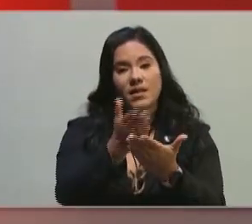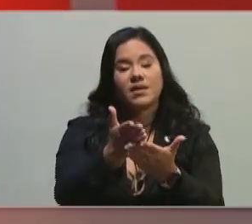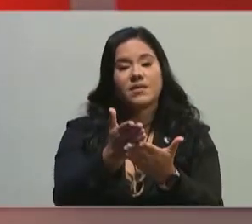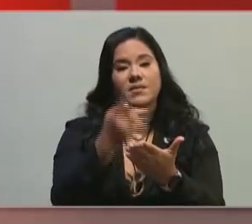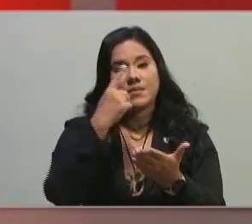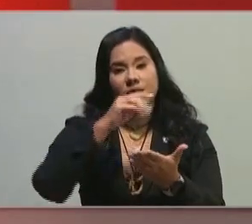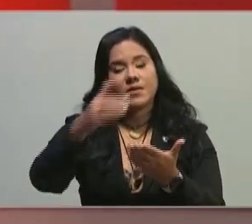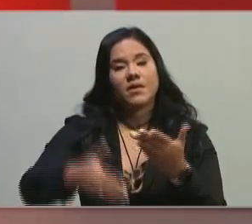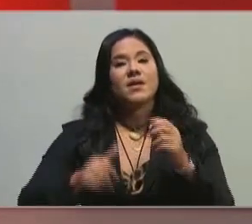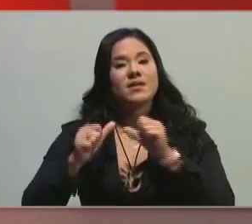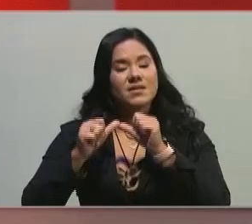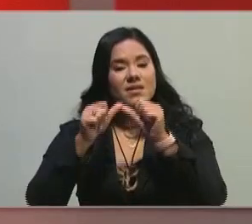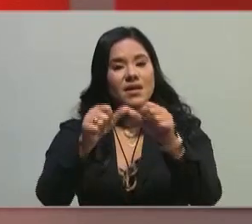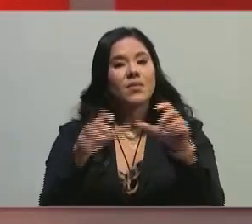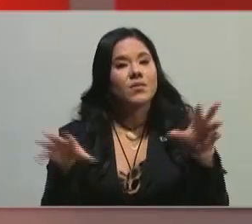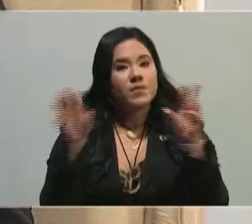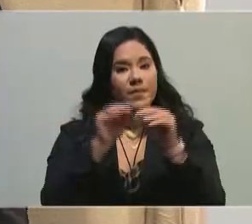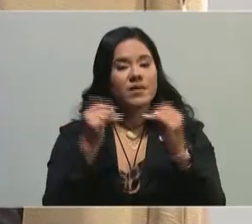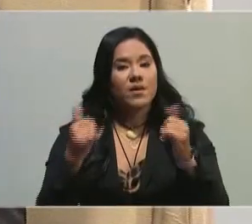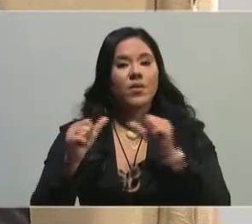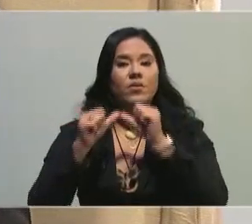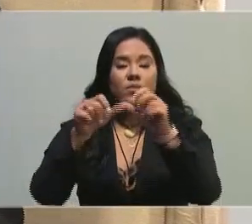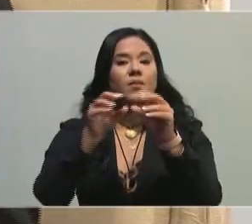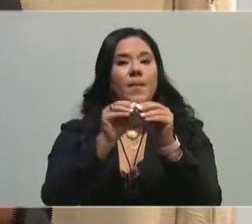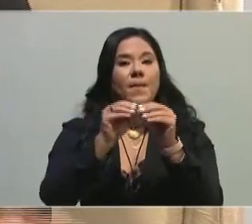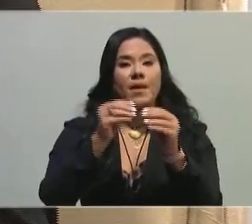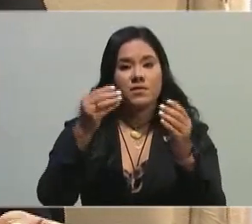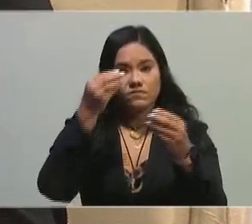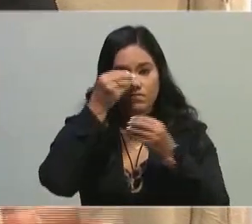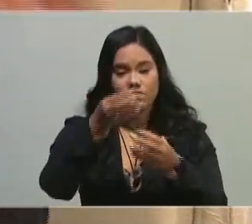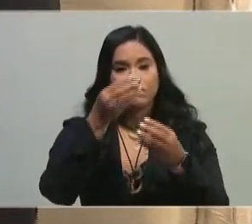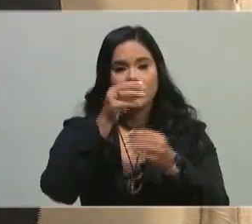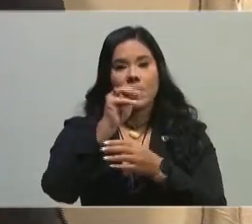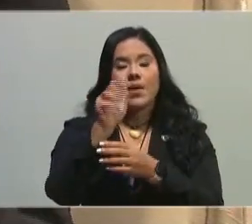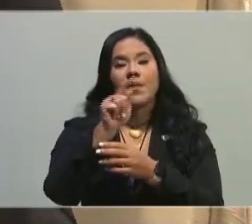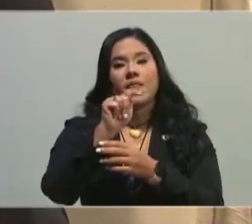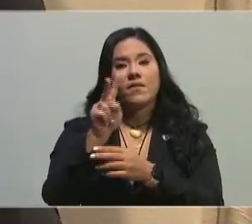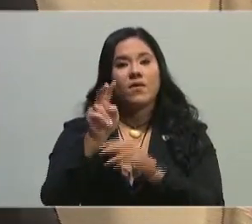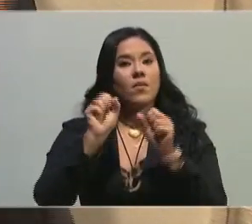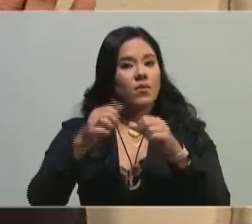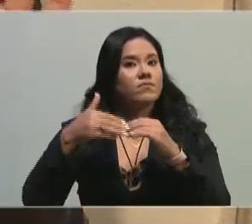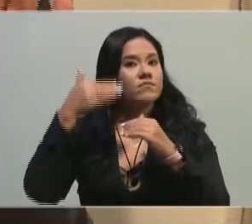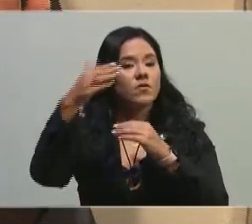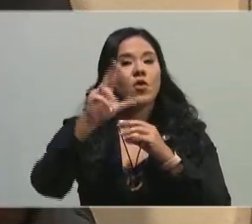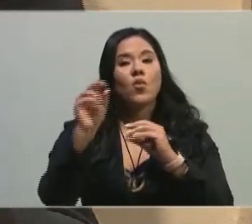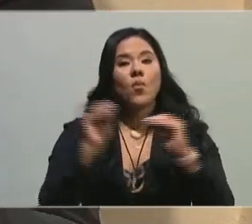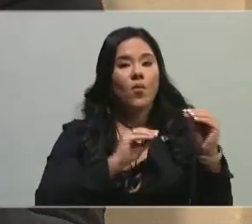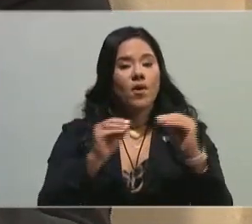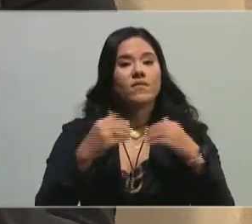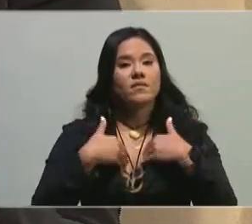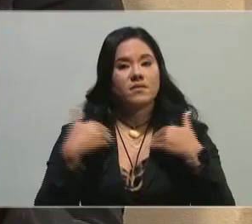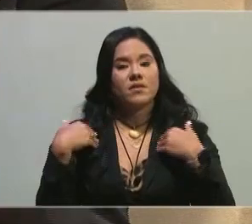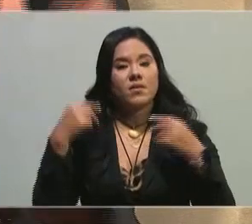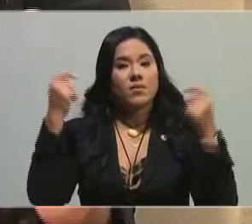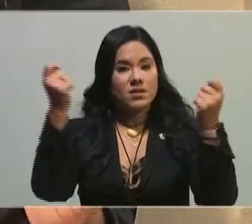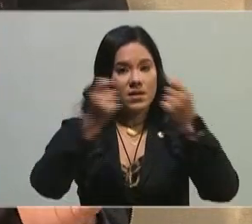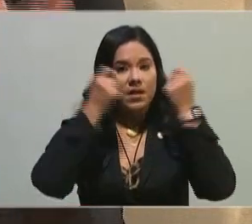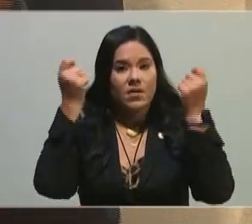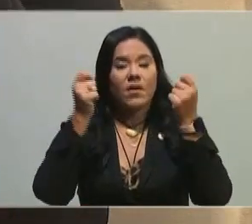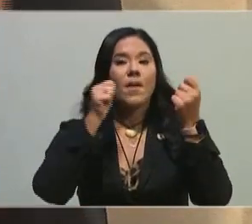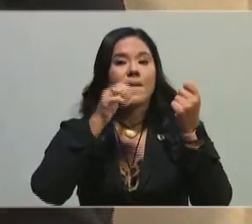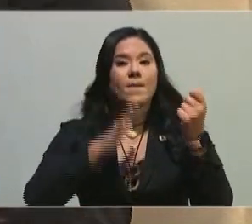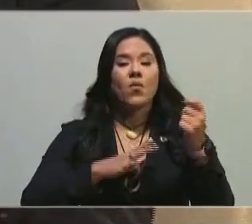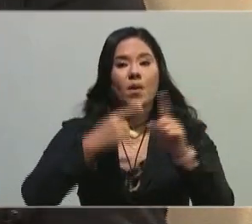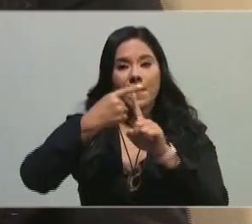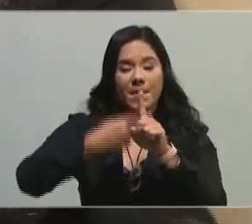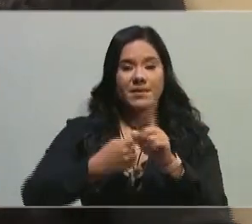y seguimos así es bueno continuamos con más contenido aquí en map TV luego de la pausa no te muevas porque continuamos celebrando el mes la